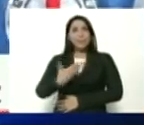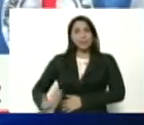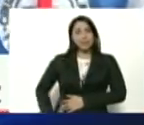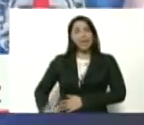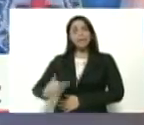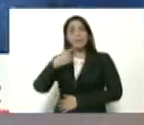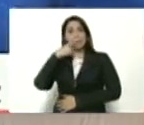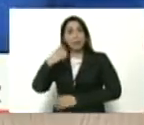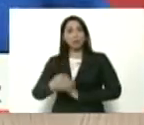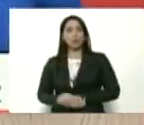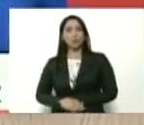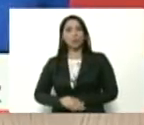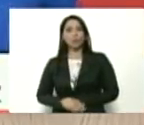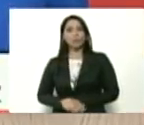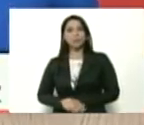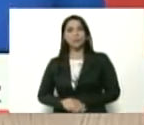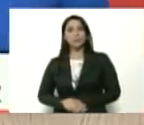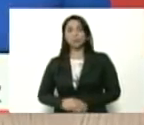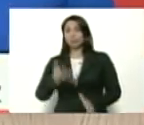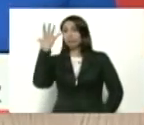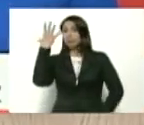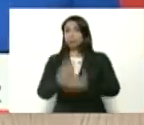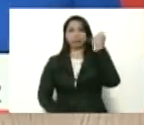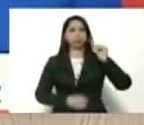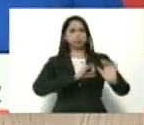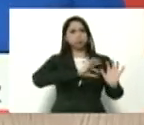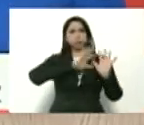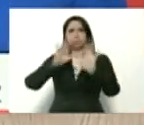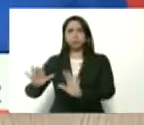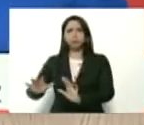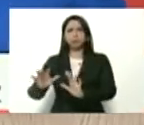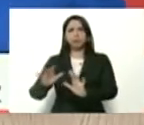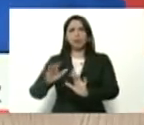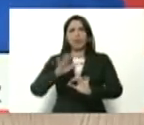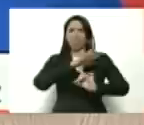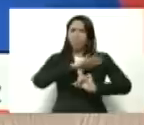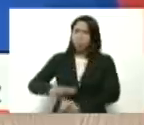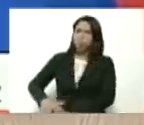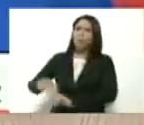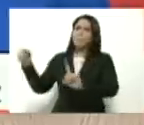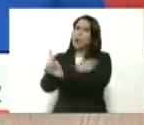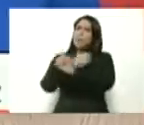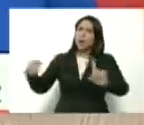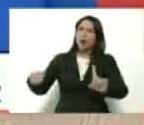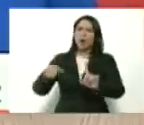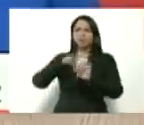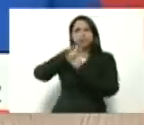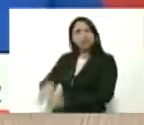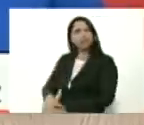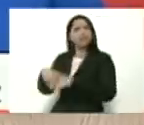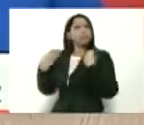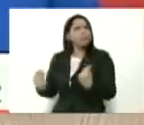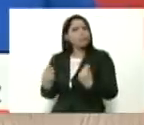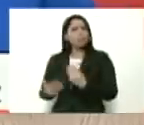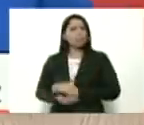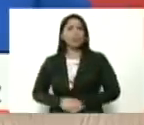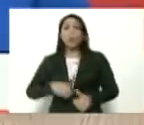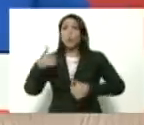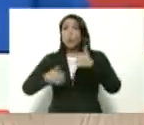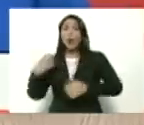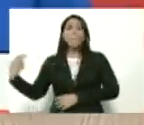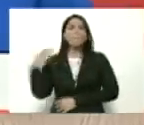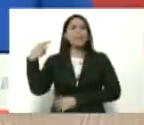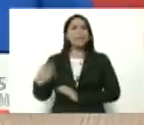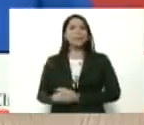patria, bueno, se vinieron huyendo de la exclusión, de la agresión, de la discriminación, de la cual son